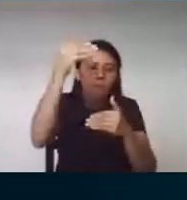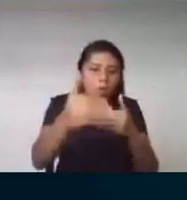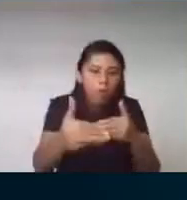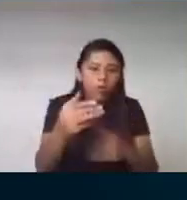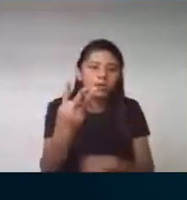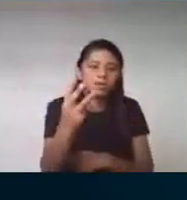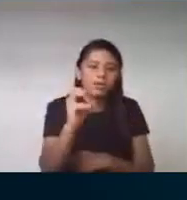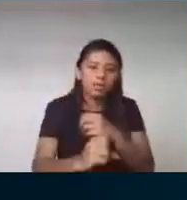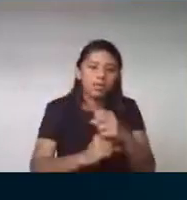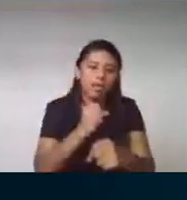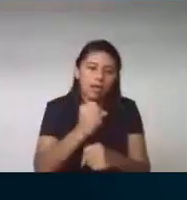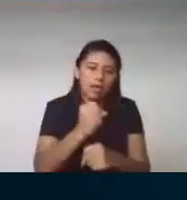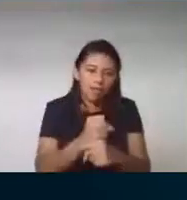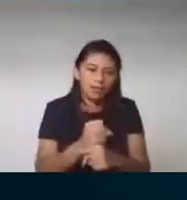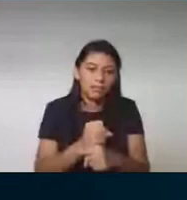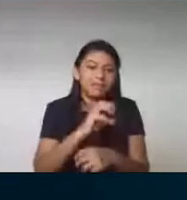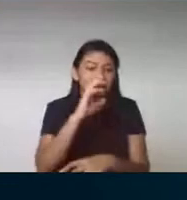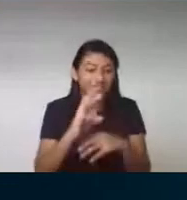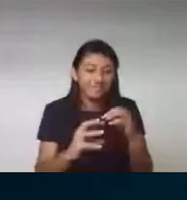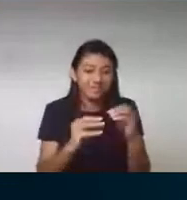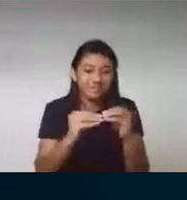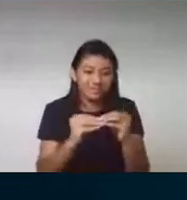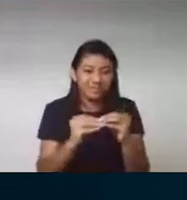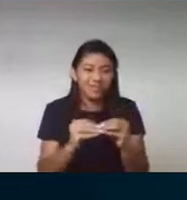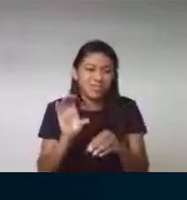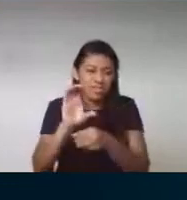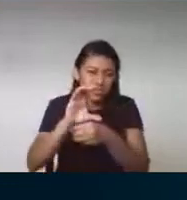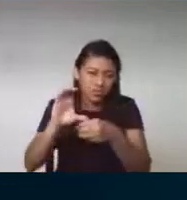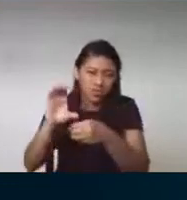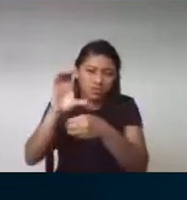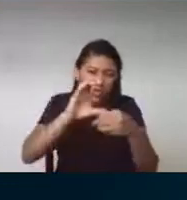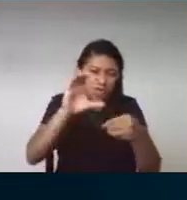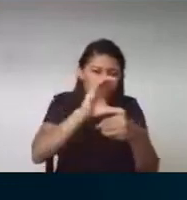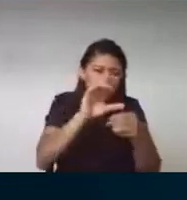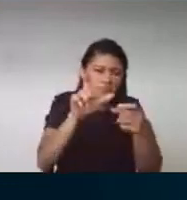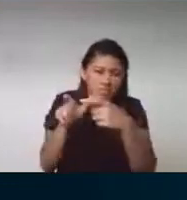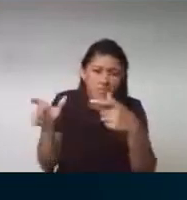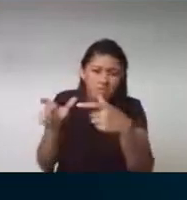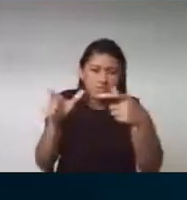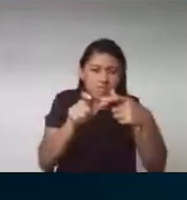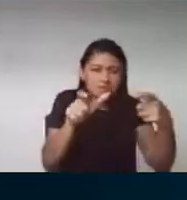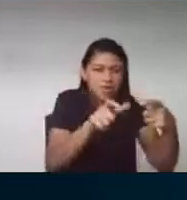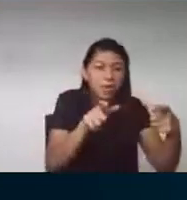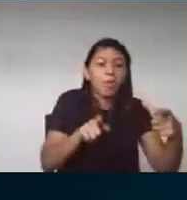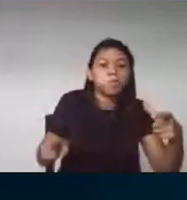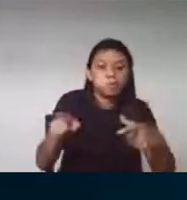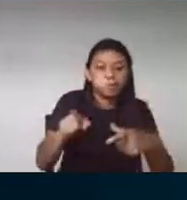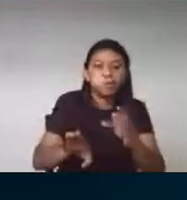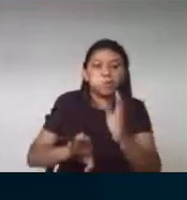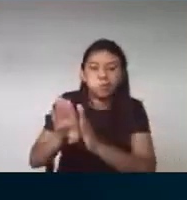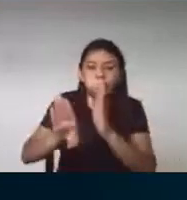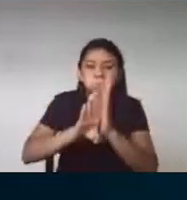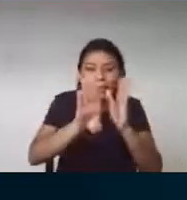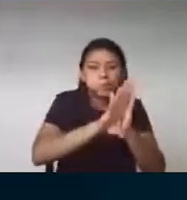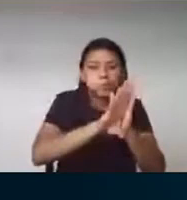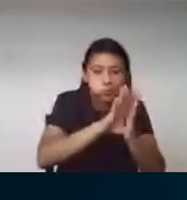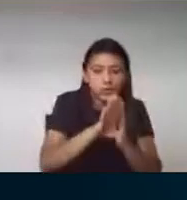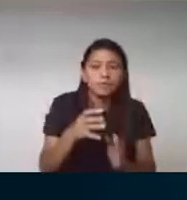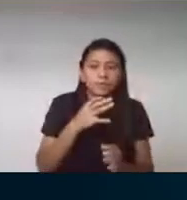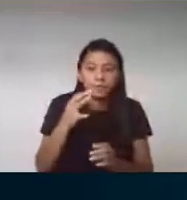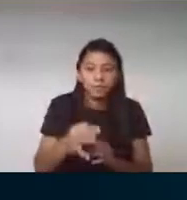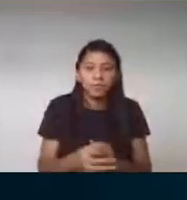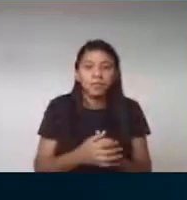ciudades el crecimiento demográfico es donde será más severo y se estima, por ejemplo, que la ciudad de Medellín duplique su población de aquí